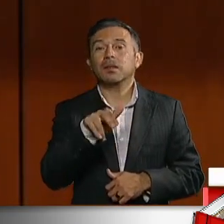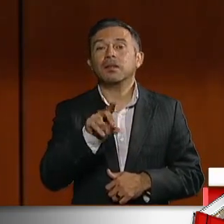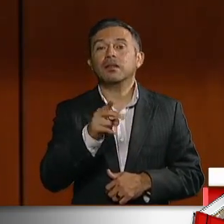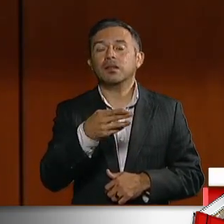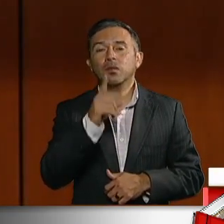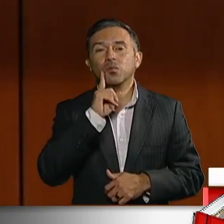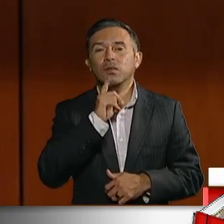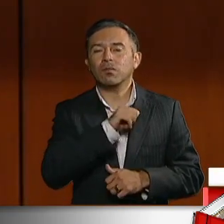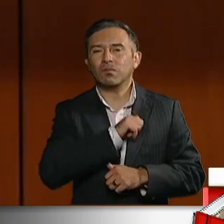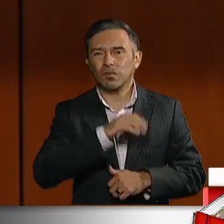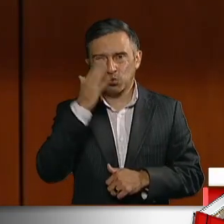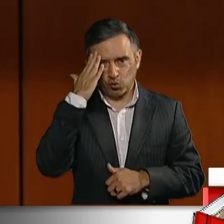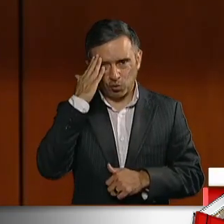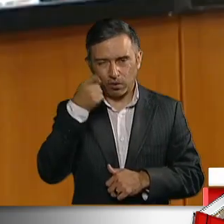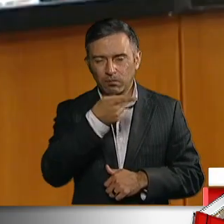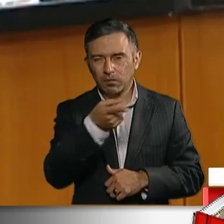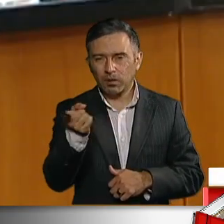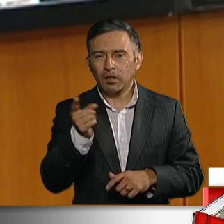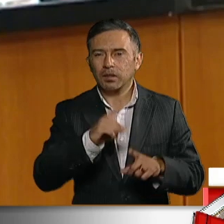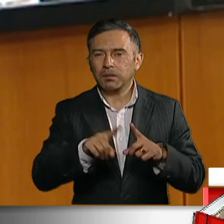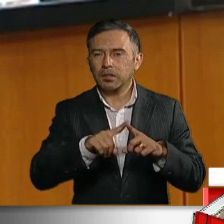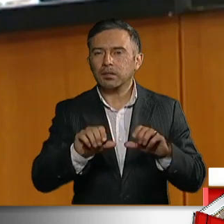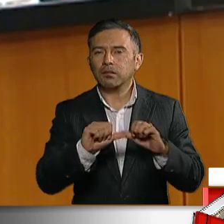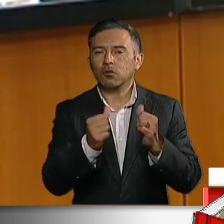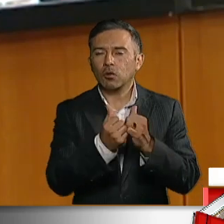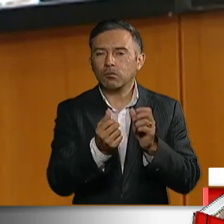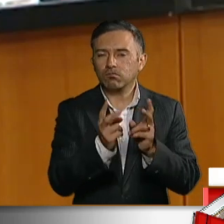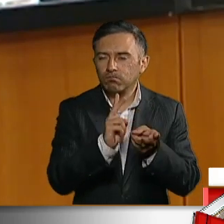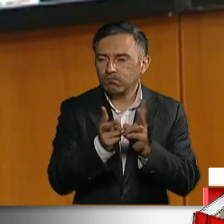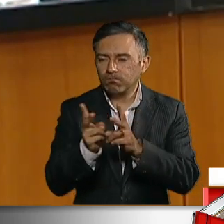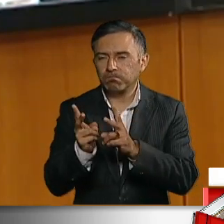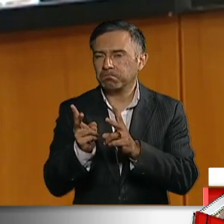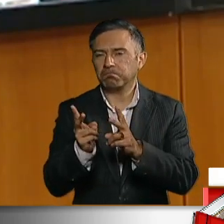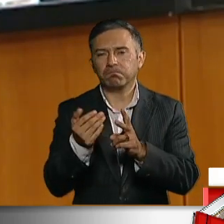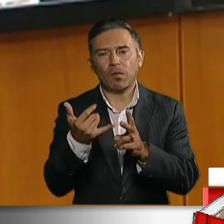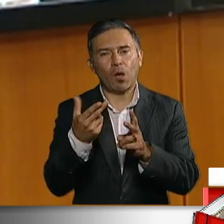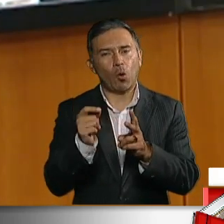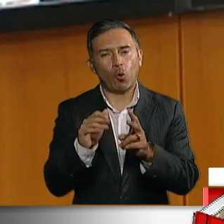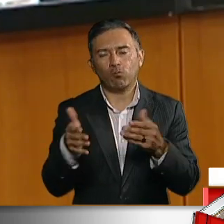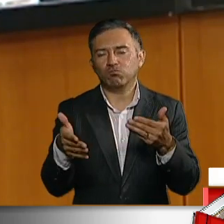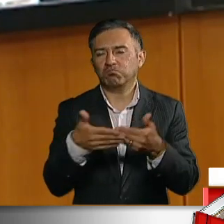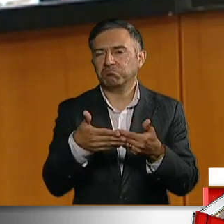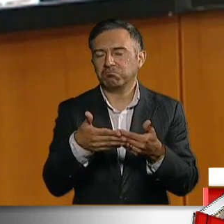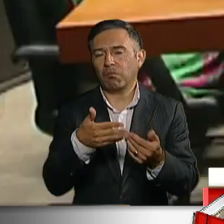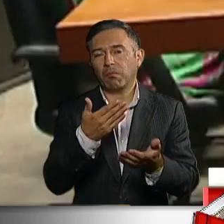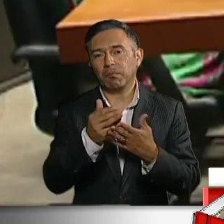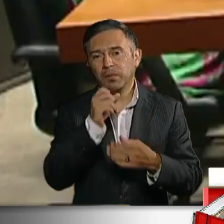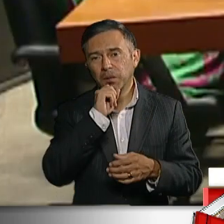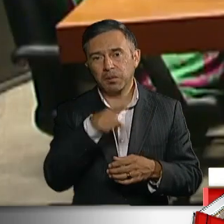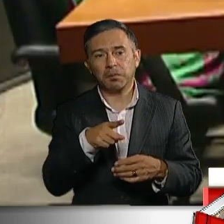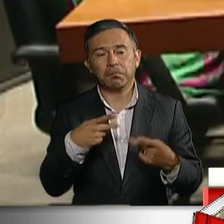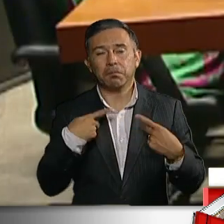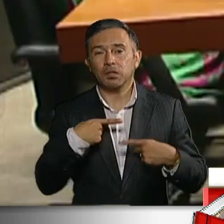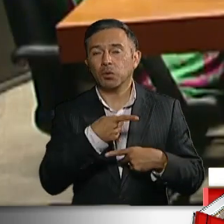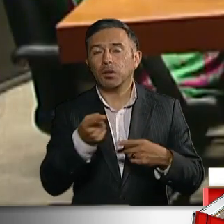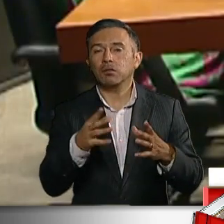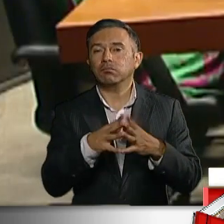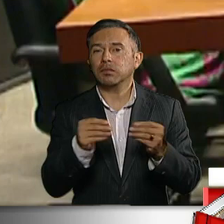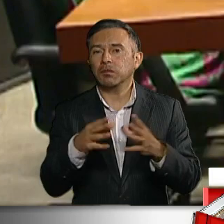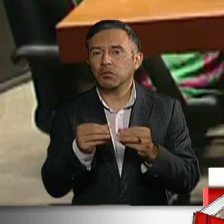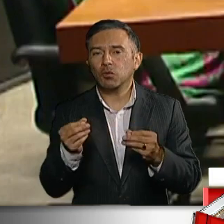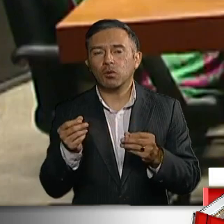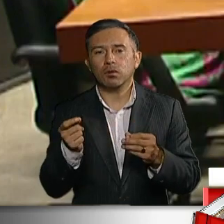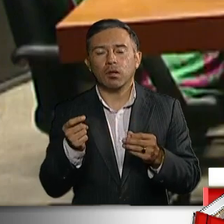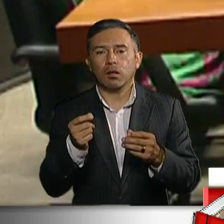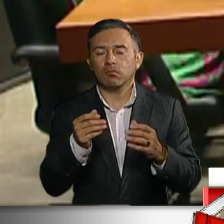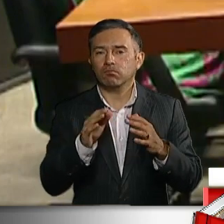perdido interlocución con las organizaciones sociales, además de que no ha ofrecido acompañamiento a las personas desaparecidas,